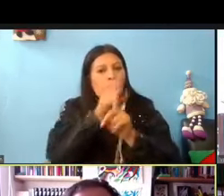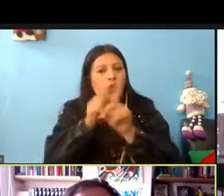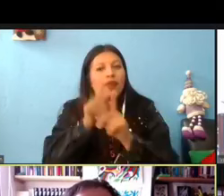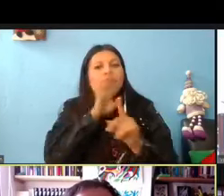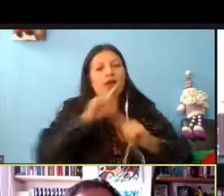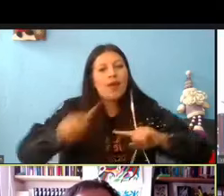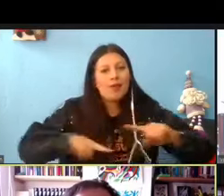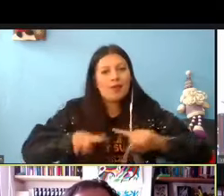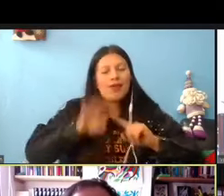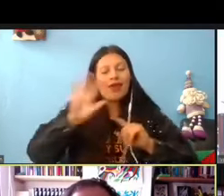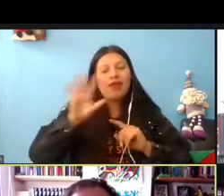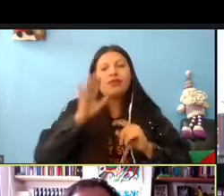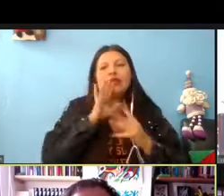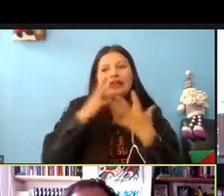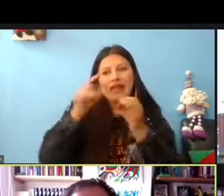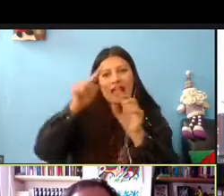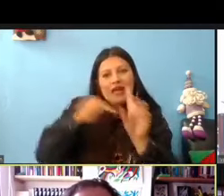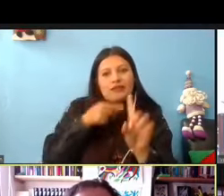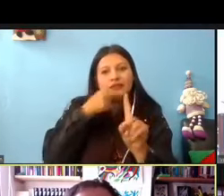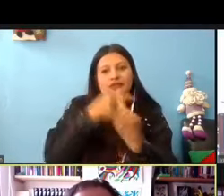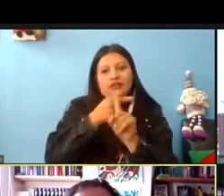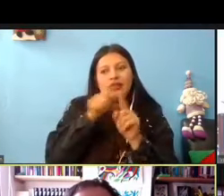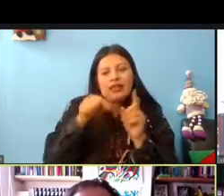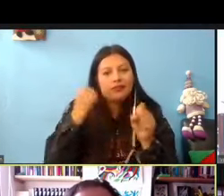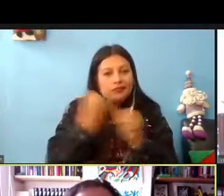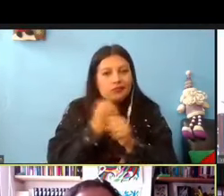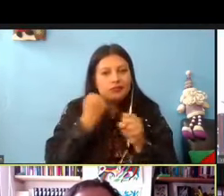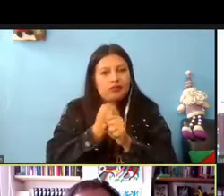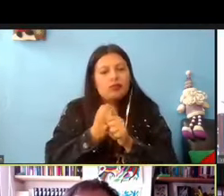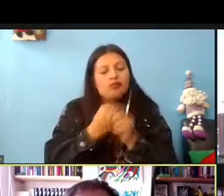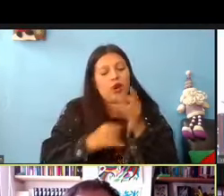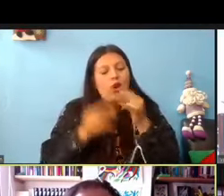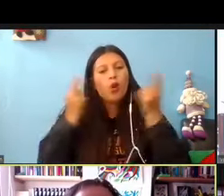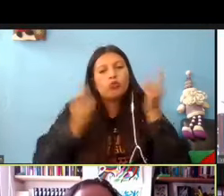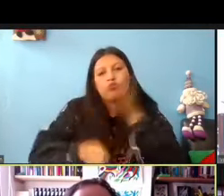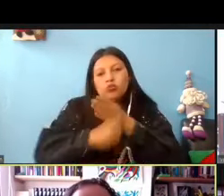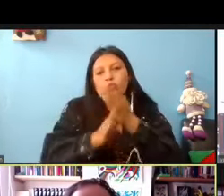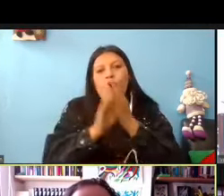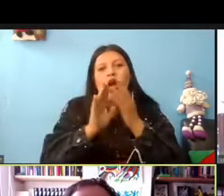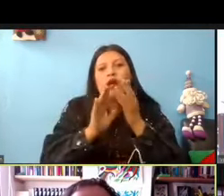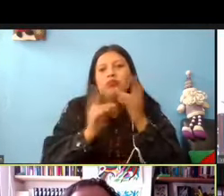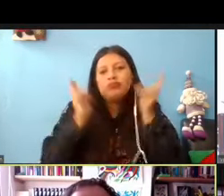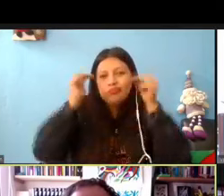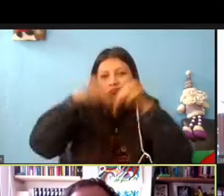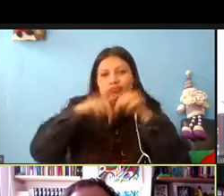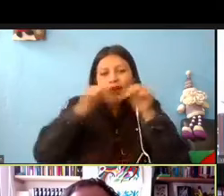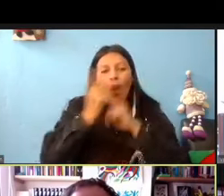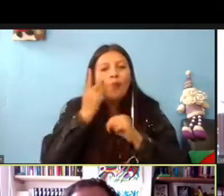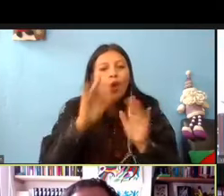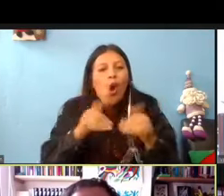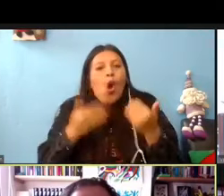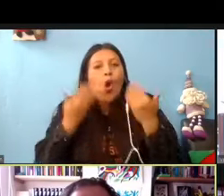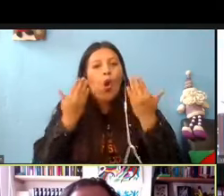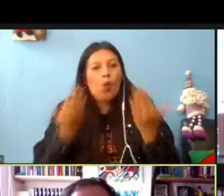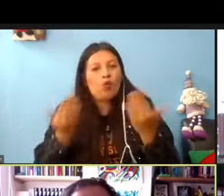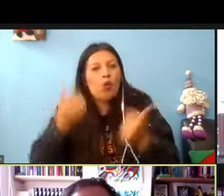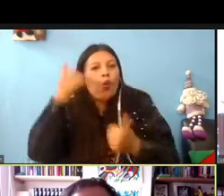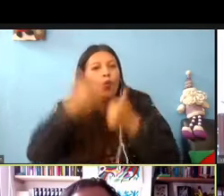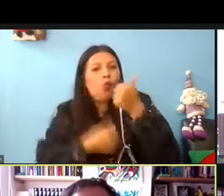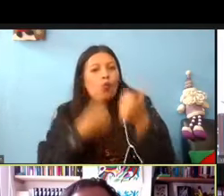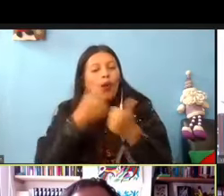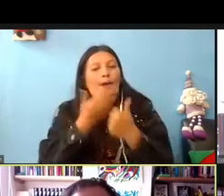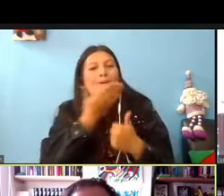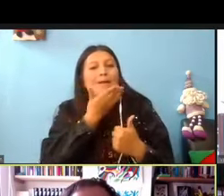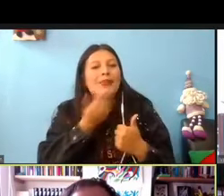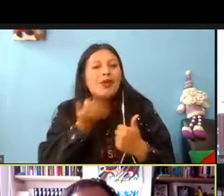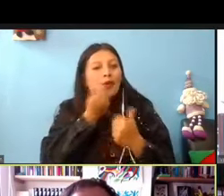los sedes y las personas que quieran sumarse a este trabajo, vamos a reunirnos para ver cómo es, cuál será la mejor